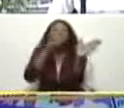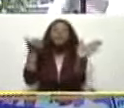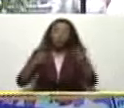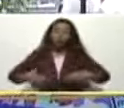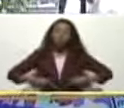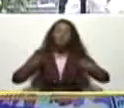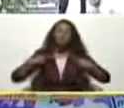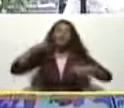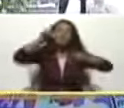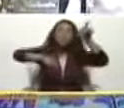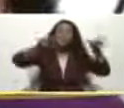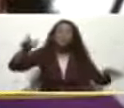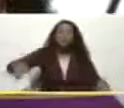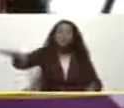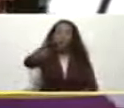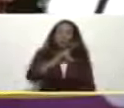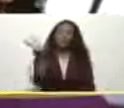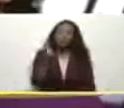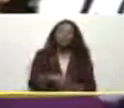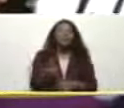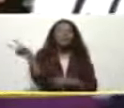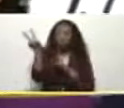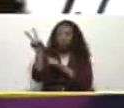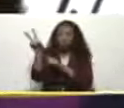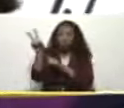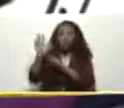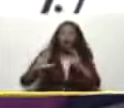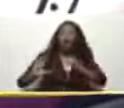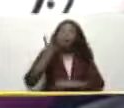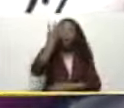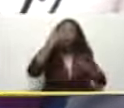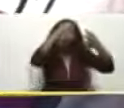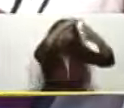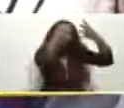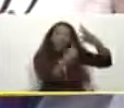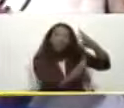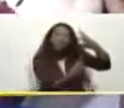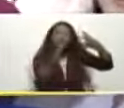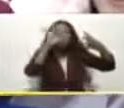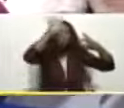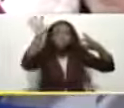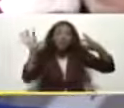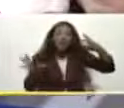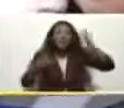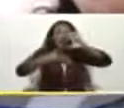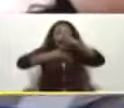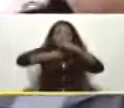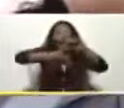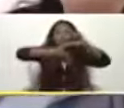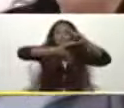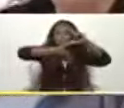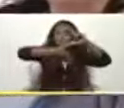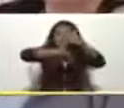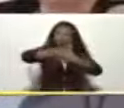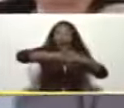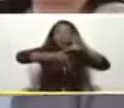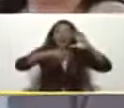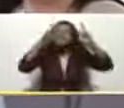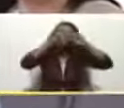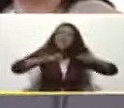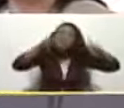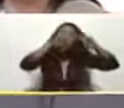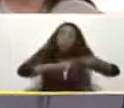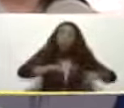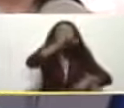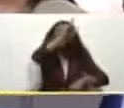vida de la gente. Venezuela ocupa ahora el cuarto lugar del ranking de países iberoamericanos, con